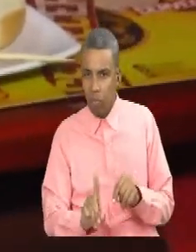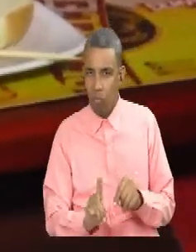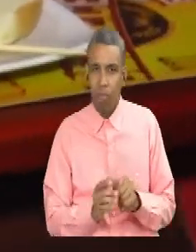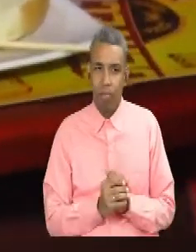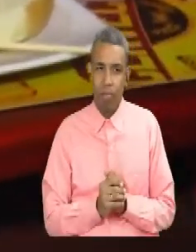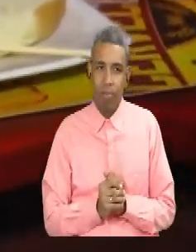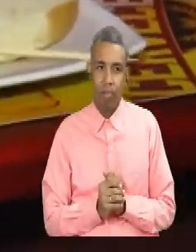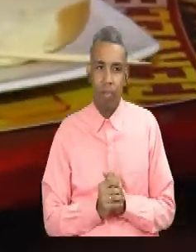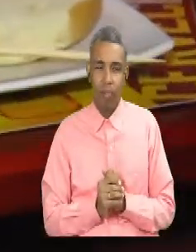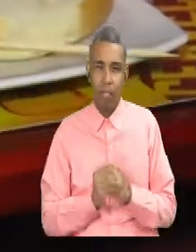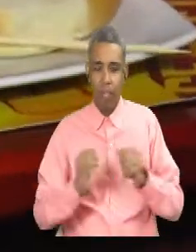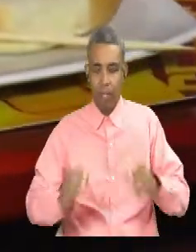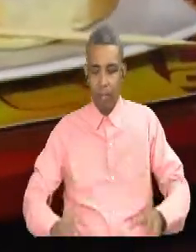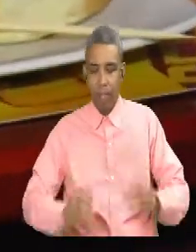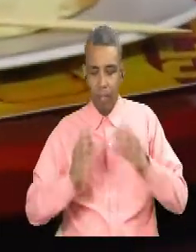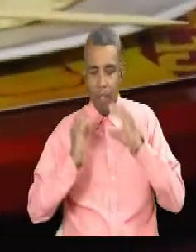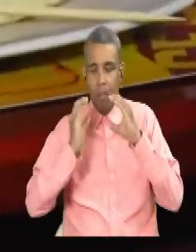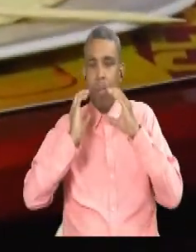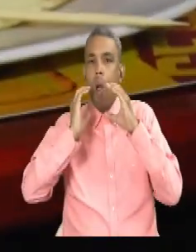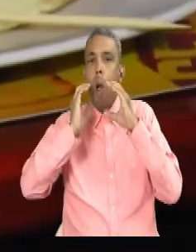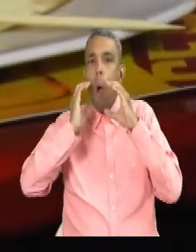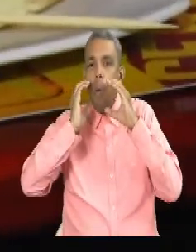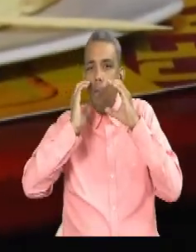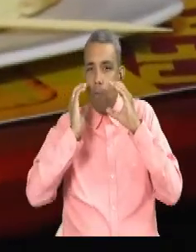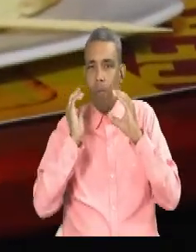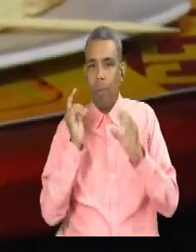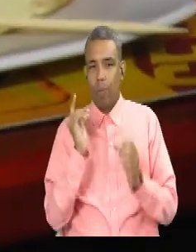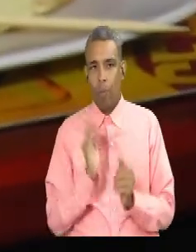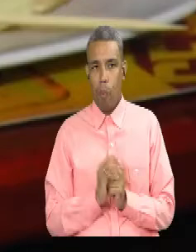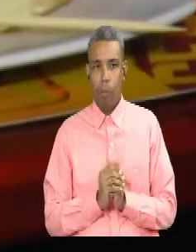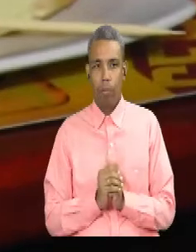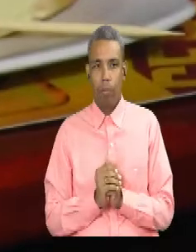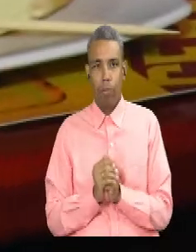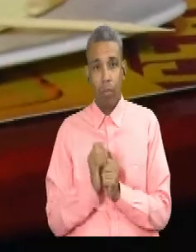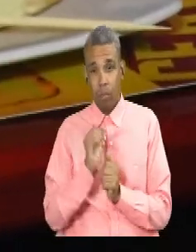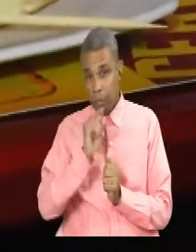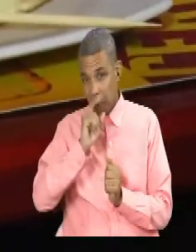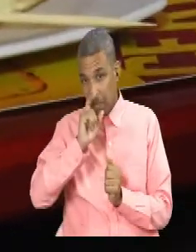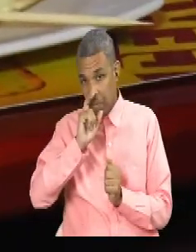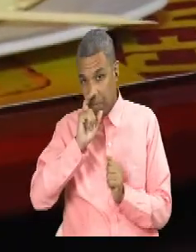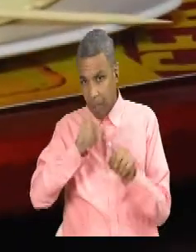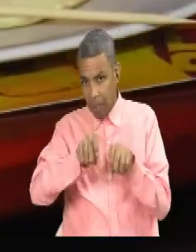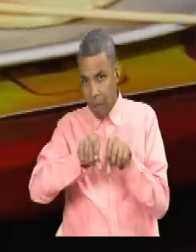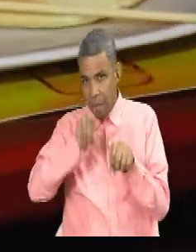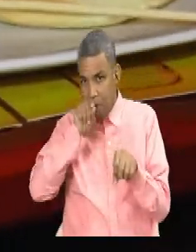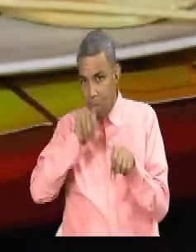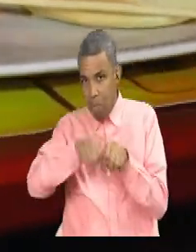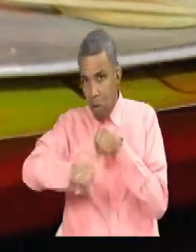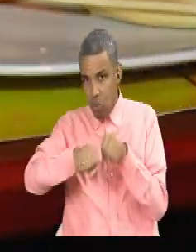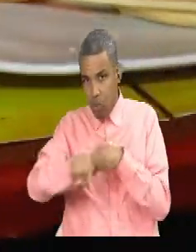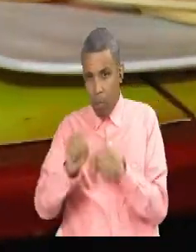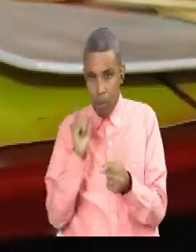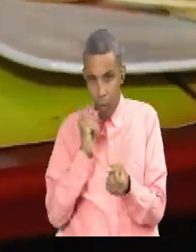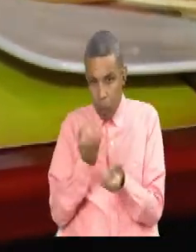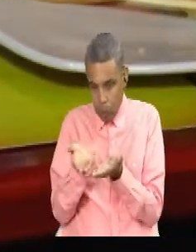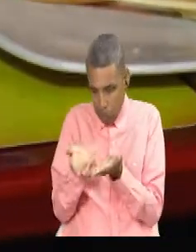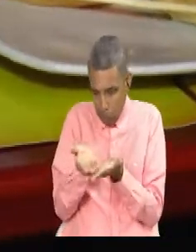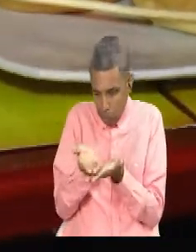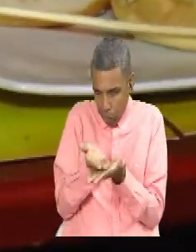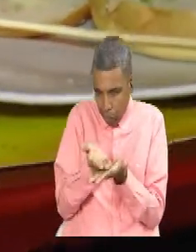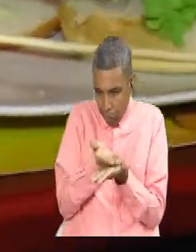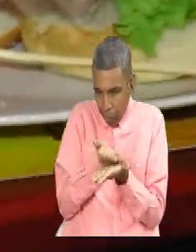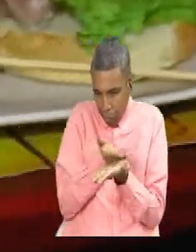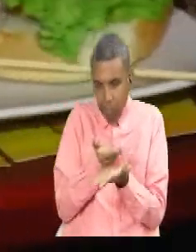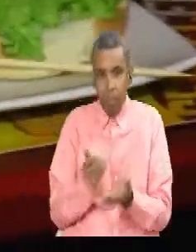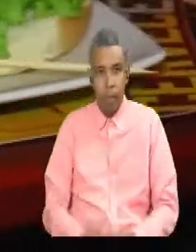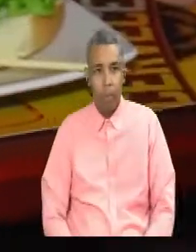nuestra Bernabéu que contiene filete de pechuga. Entonces vamos a armarla. Bueno, vamos a hacer la preparación. Nuestra